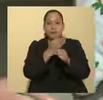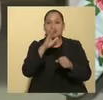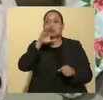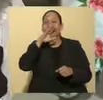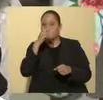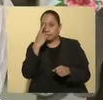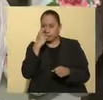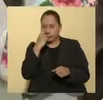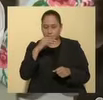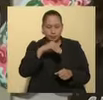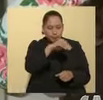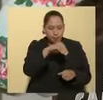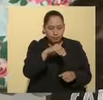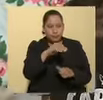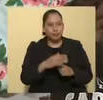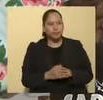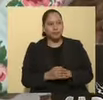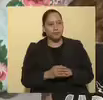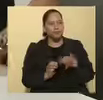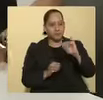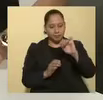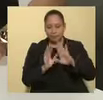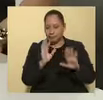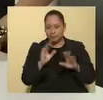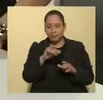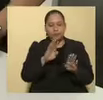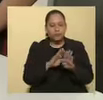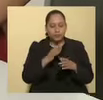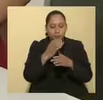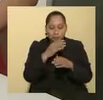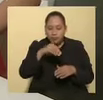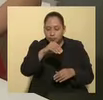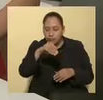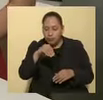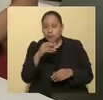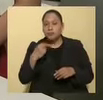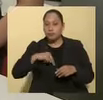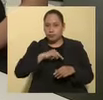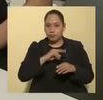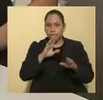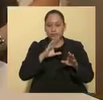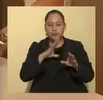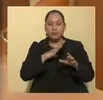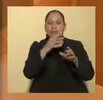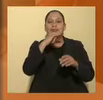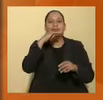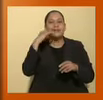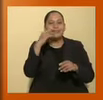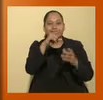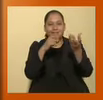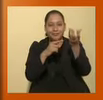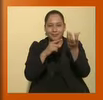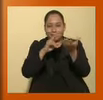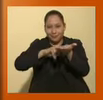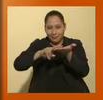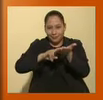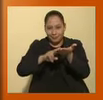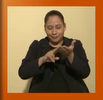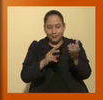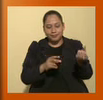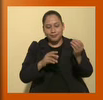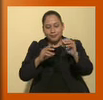ajo. Picadito. Ajá. Así rico. Le vamos a agregar pimiento morrón verde. Le vamos a